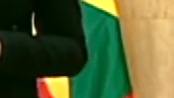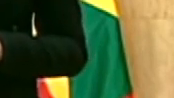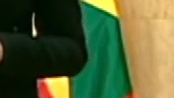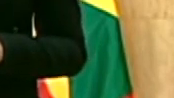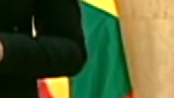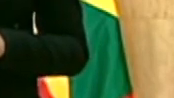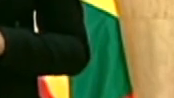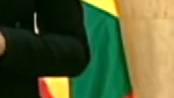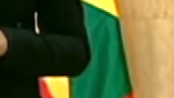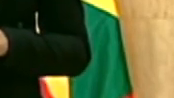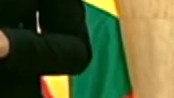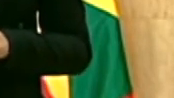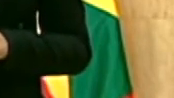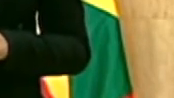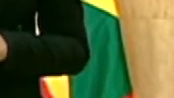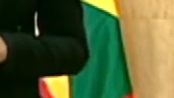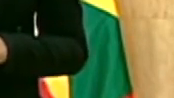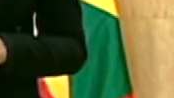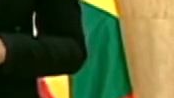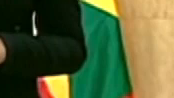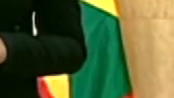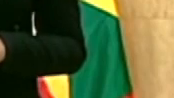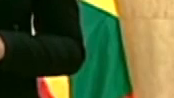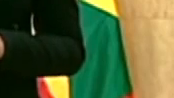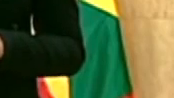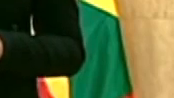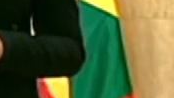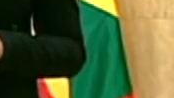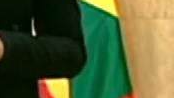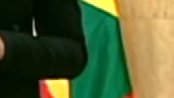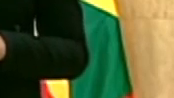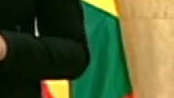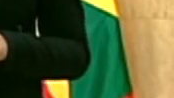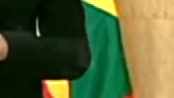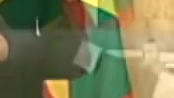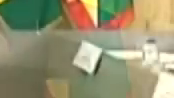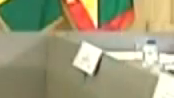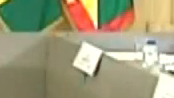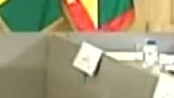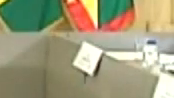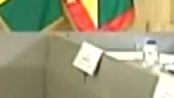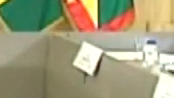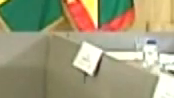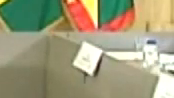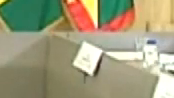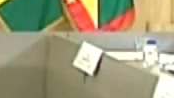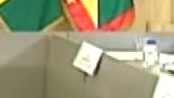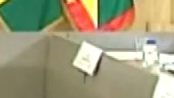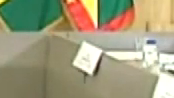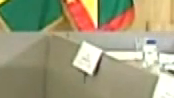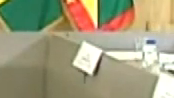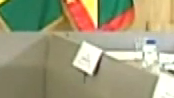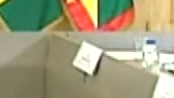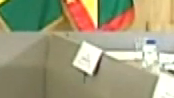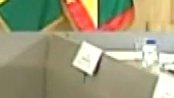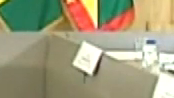escuchar palabras y declaraciones del canciller de la República, Jorge Arreaza. Bueno, muy buenas